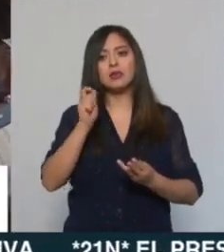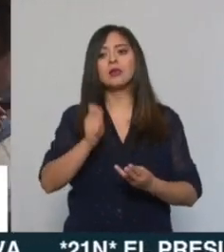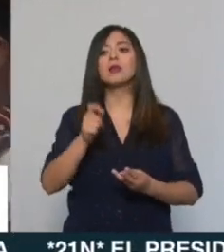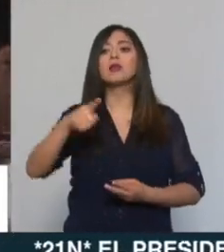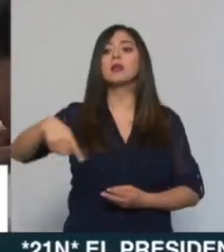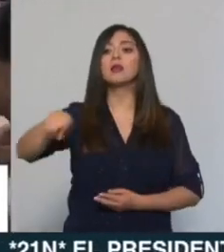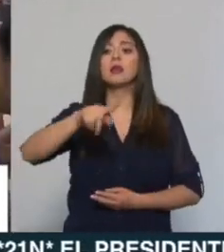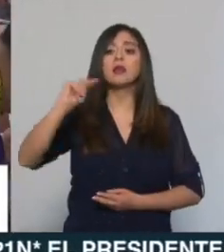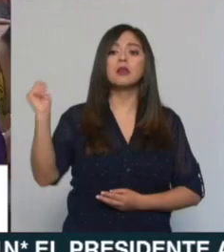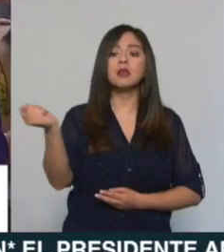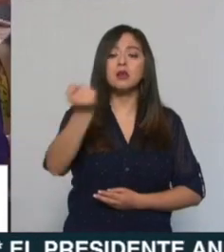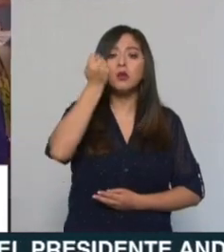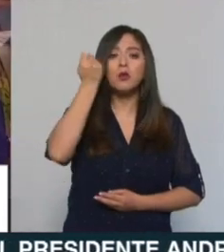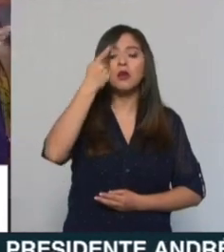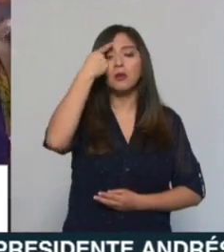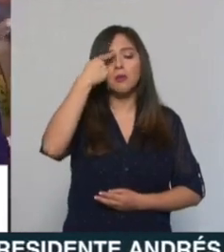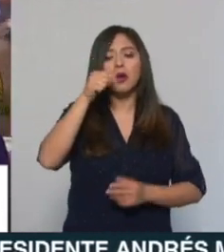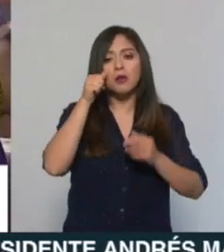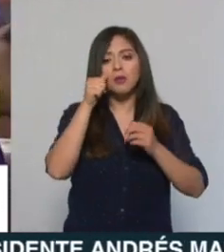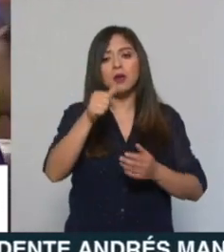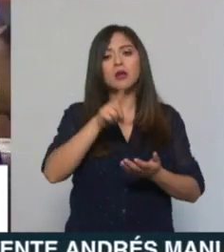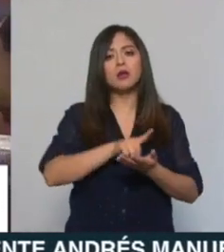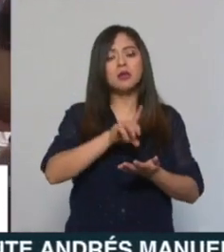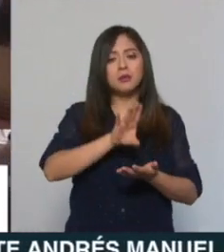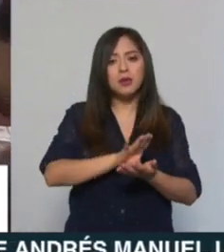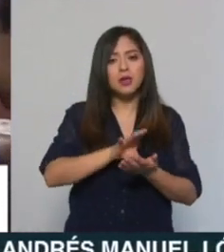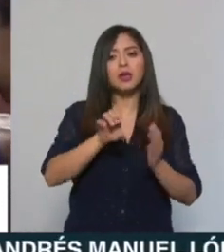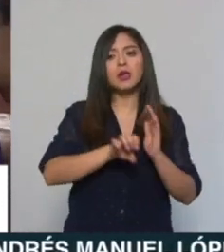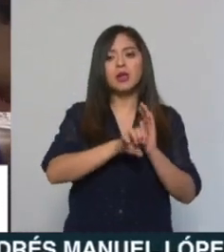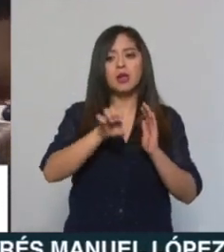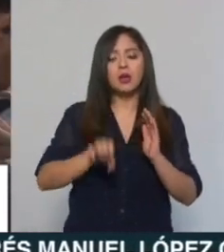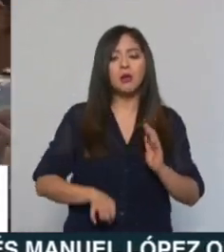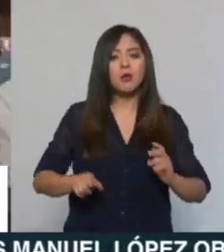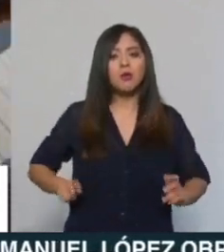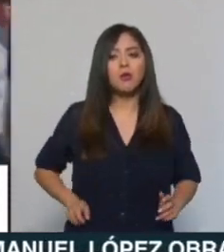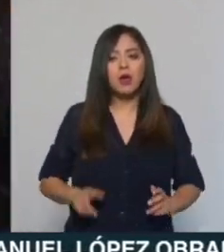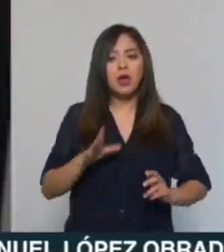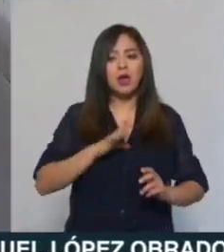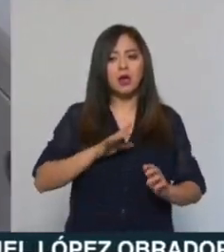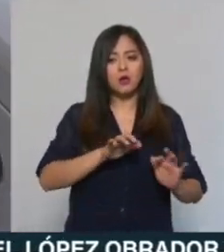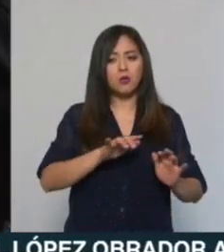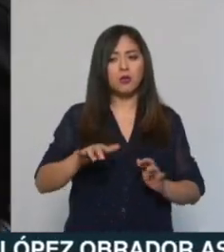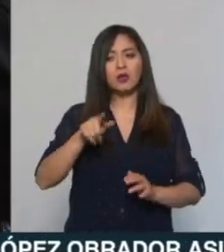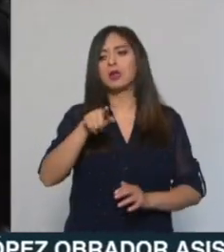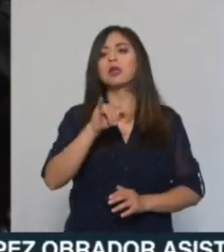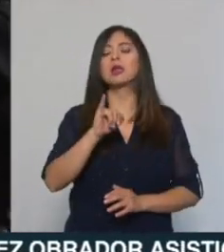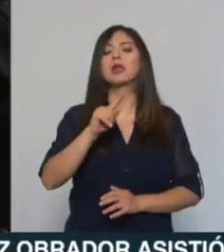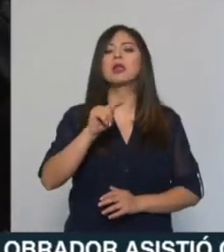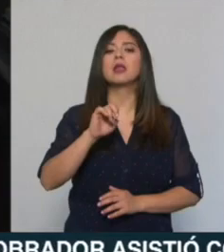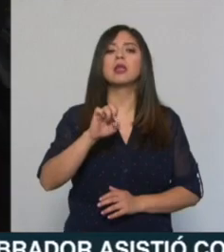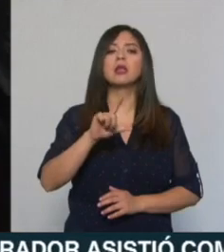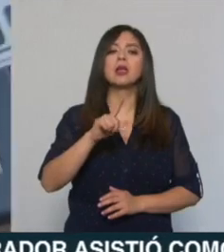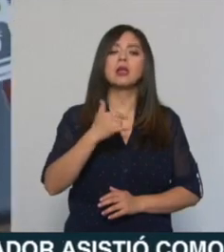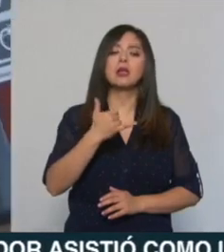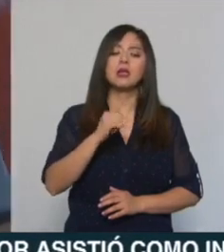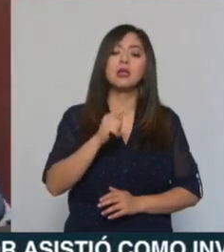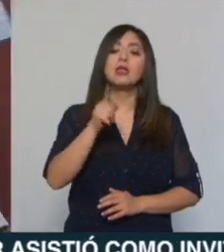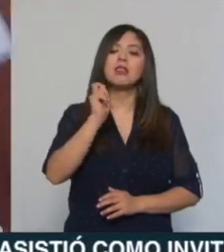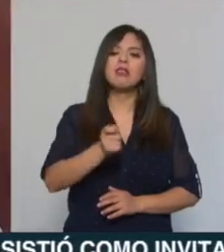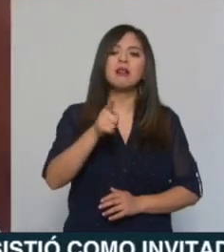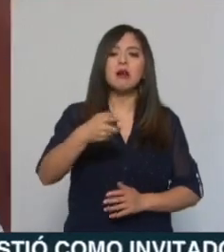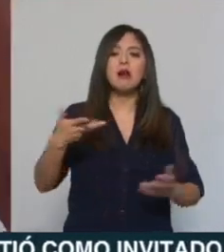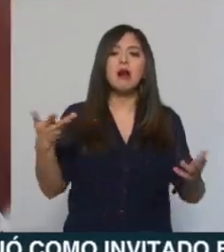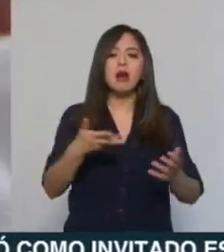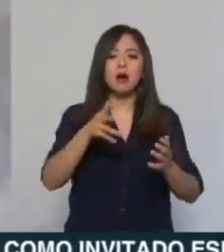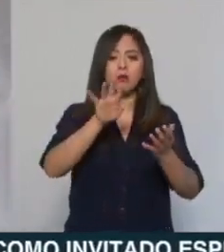para diferentes discapacidades. Personas con discapacidad motriz, tenemos un teclado que se llama IntelliGate. Este teclado